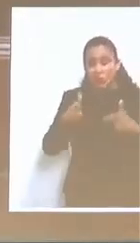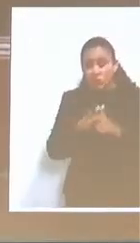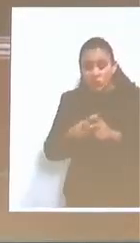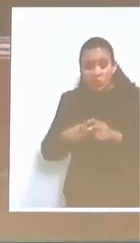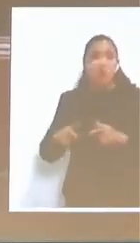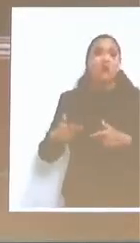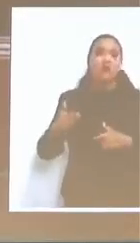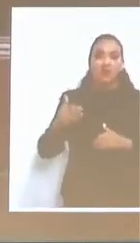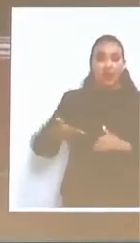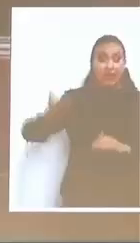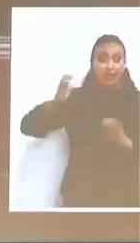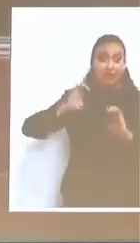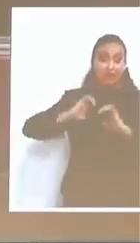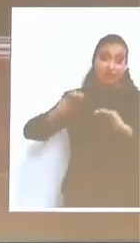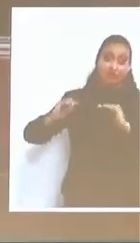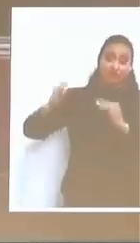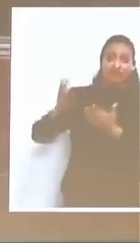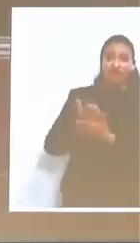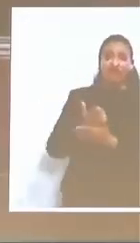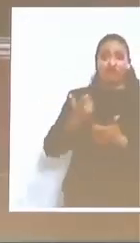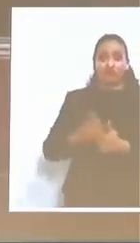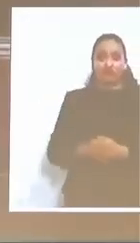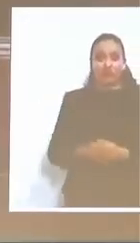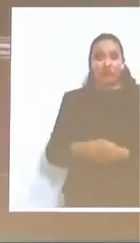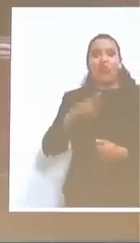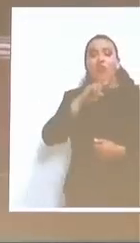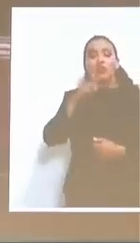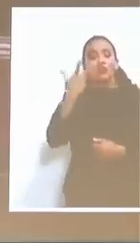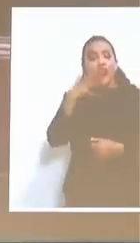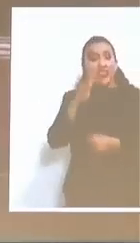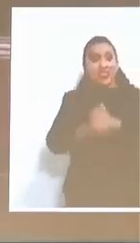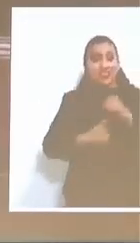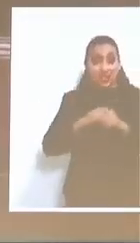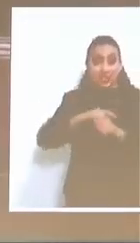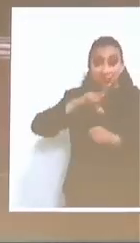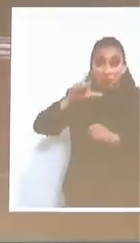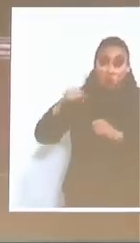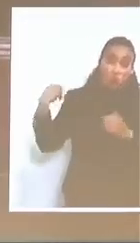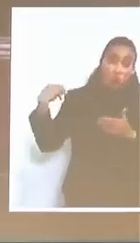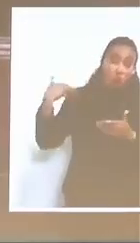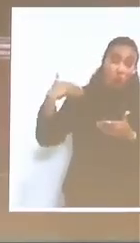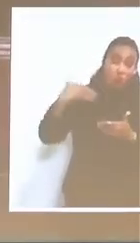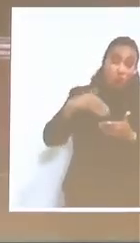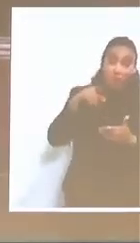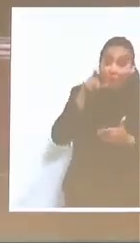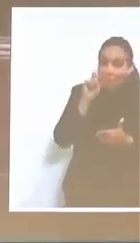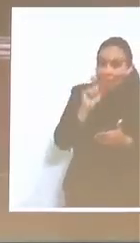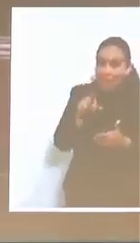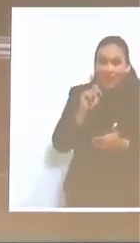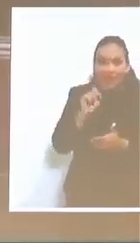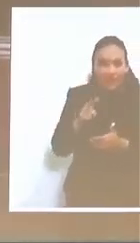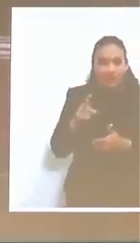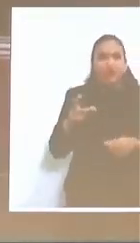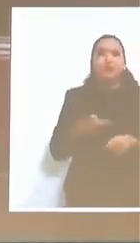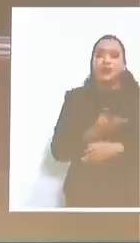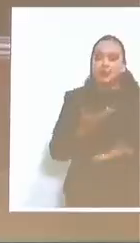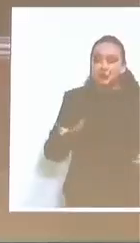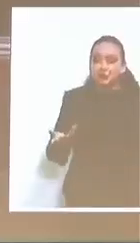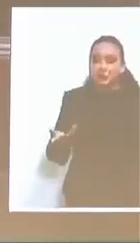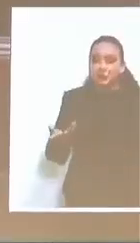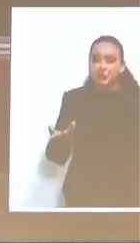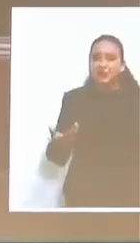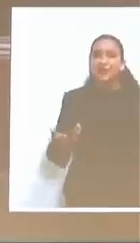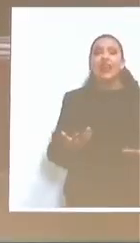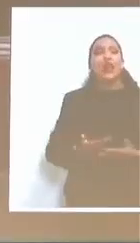sobre todo por una serie de reformas que le vayan dando forma a ese Estado que queremos. Y pensando en